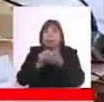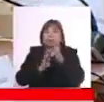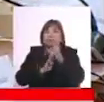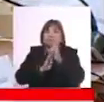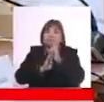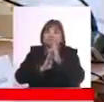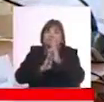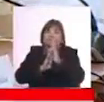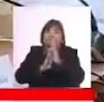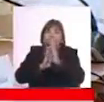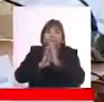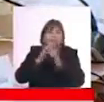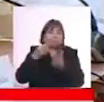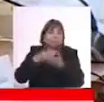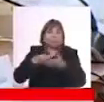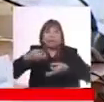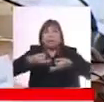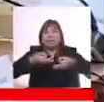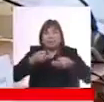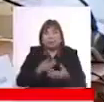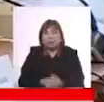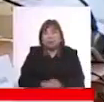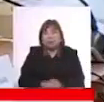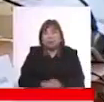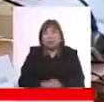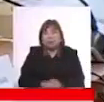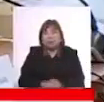reactivación de la inversión.